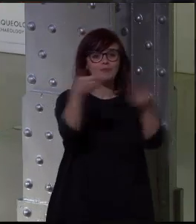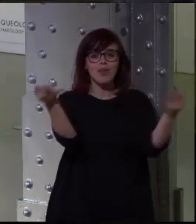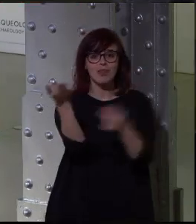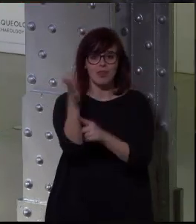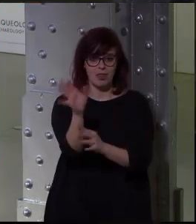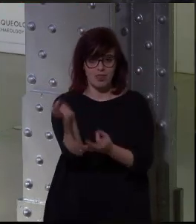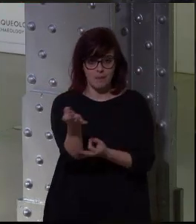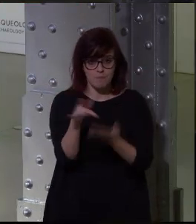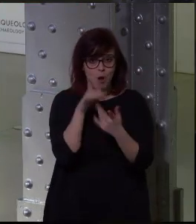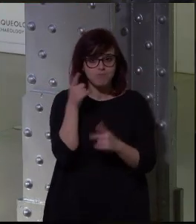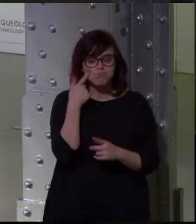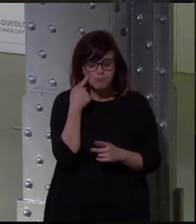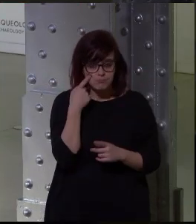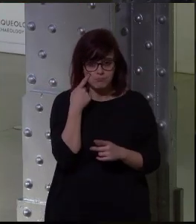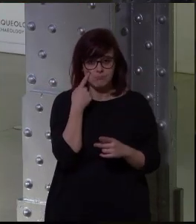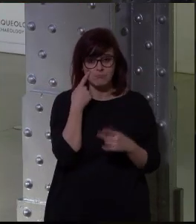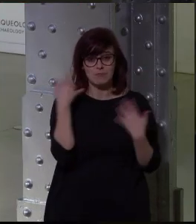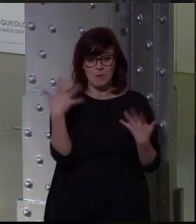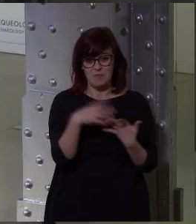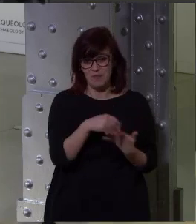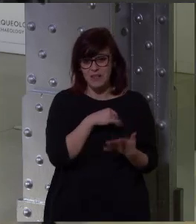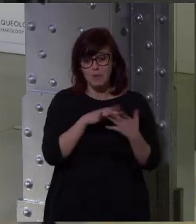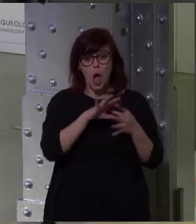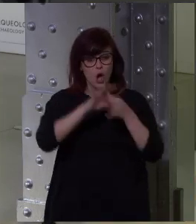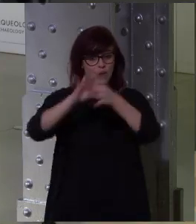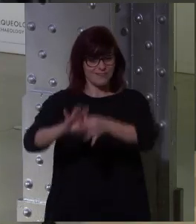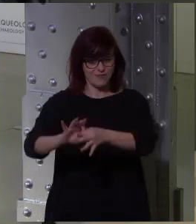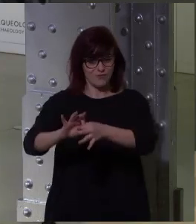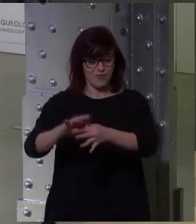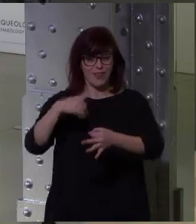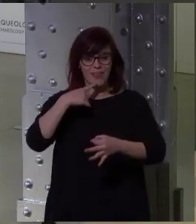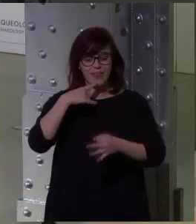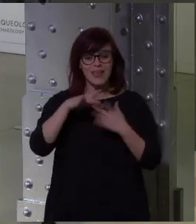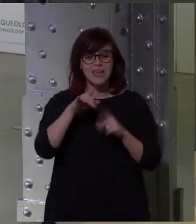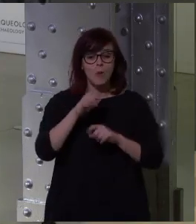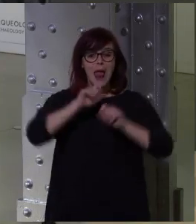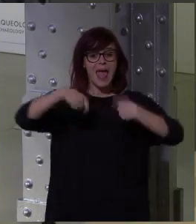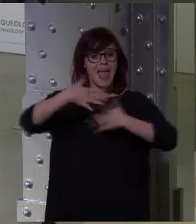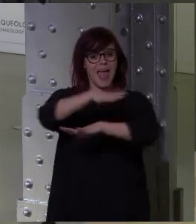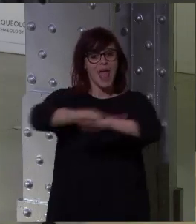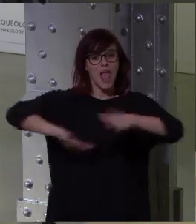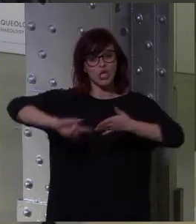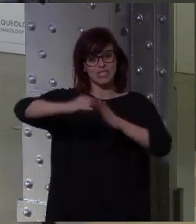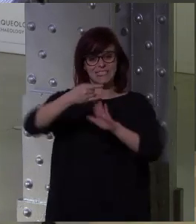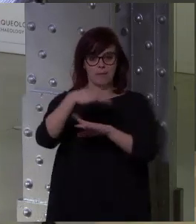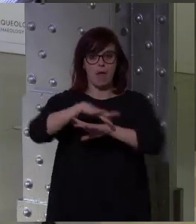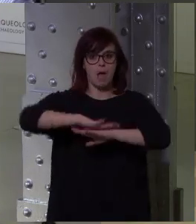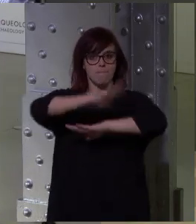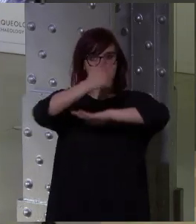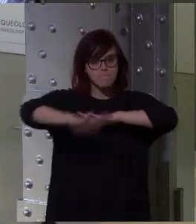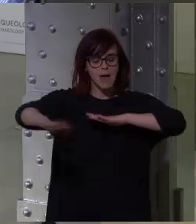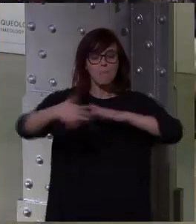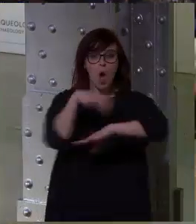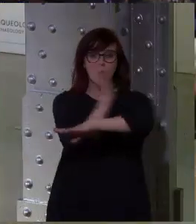cosas. Y continuando con esa conexión que he hecho antes, como un ecosistema marino, ¿por qué es también tan importante